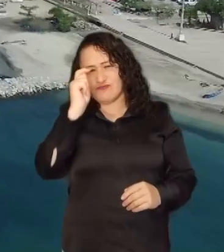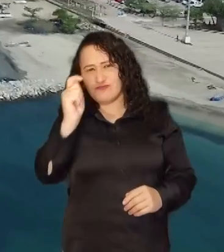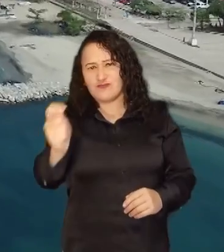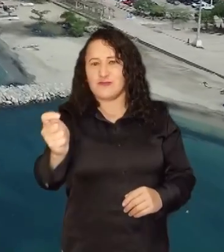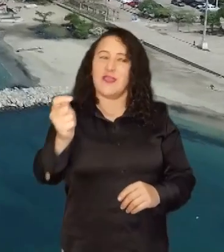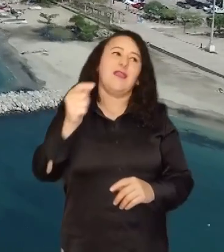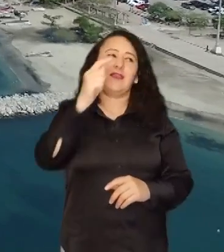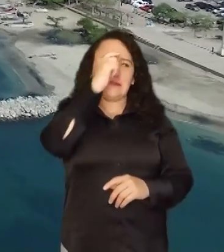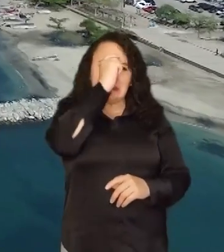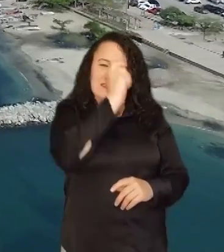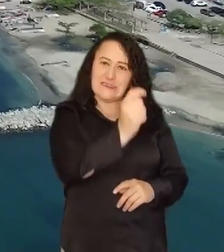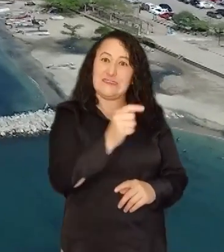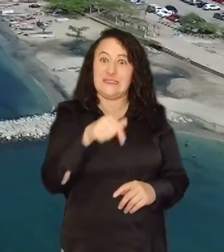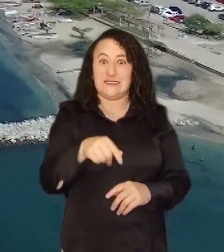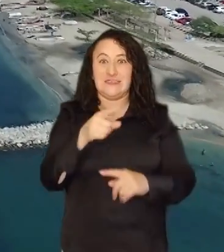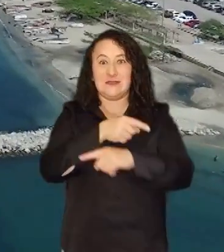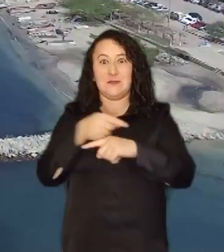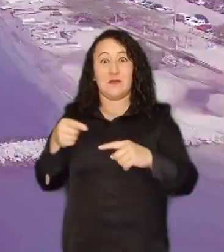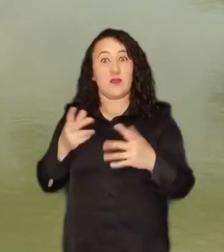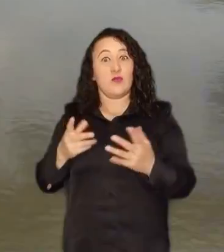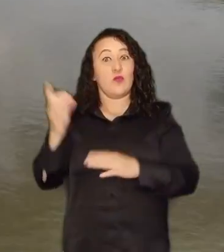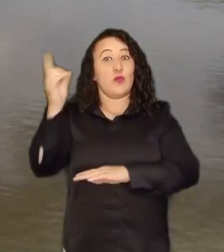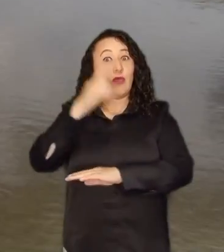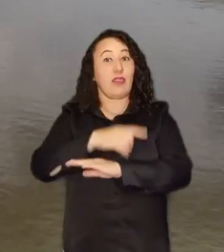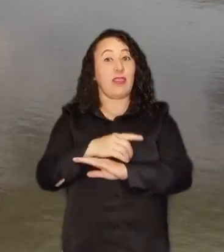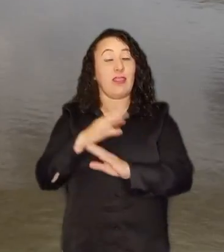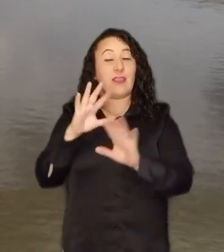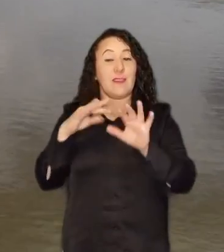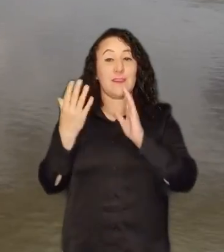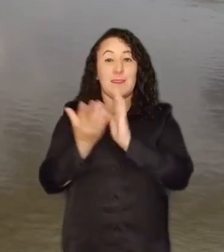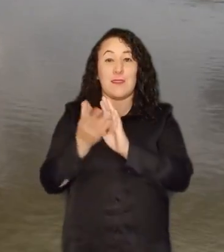Nuestro planeta es predominantemente azul y verde.